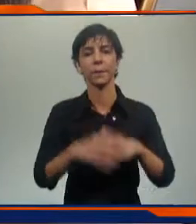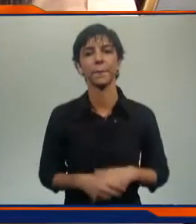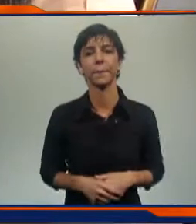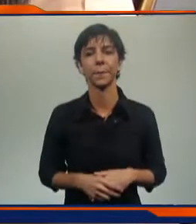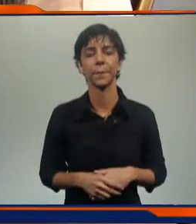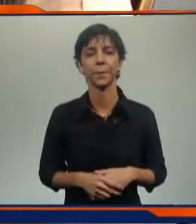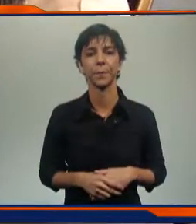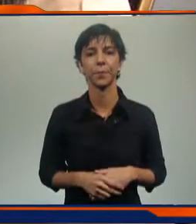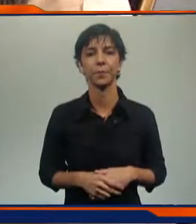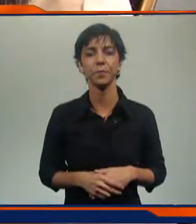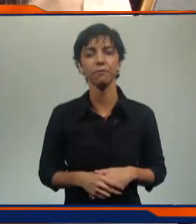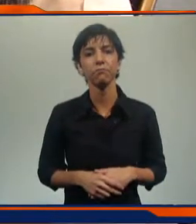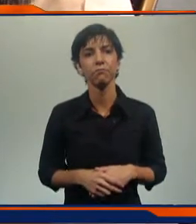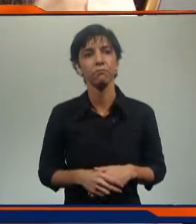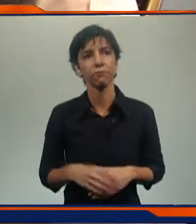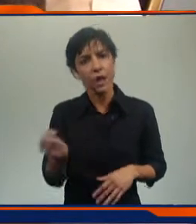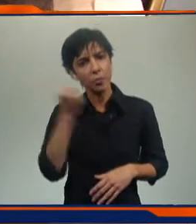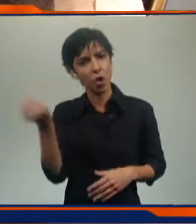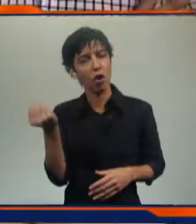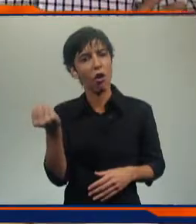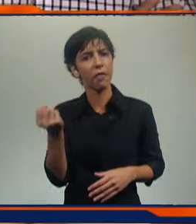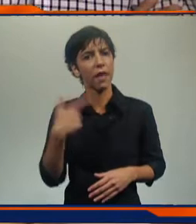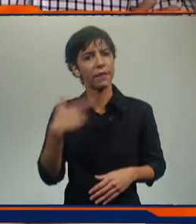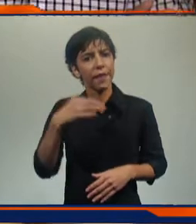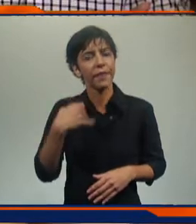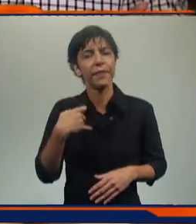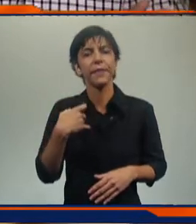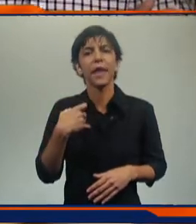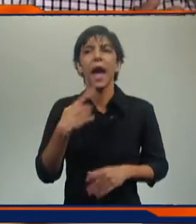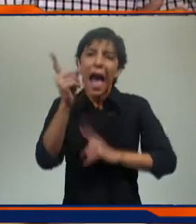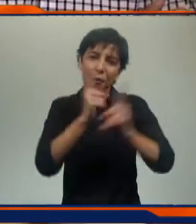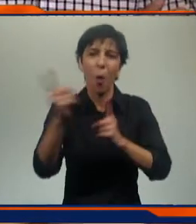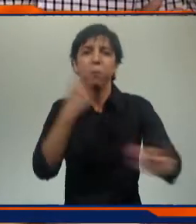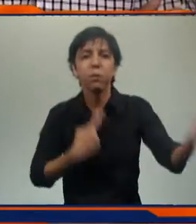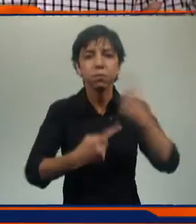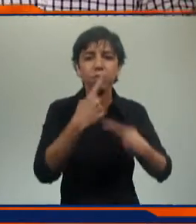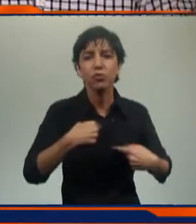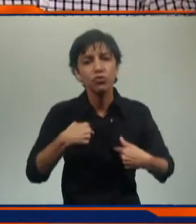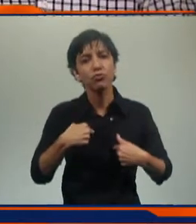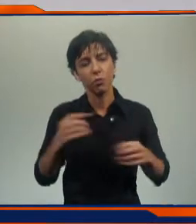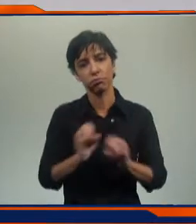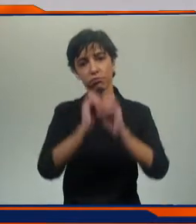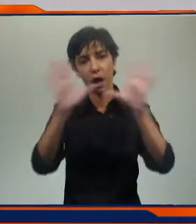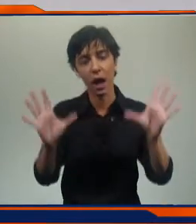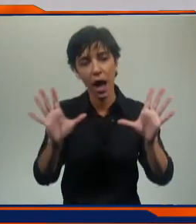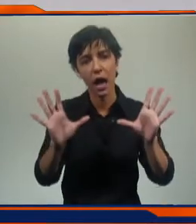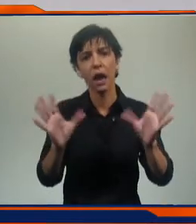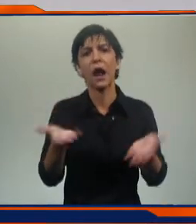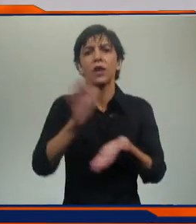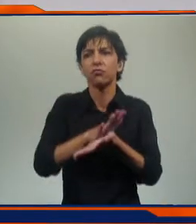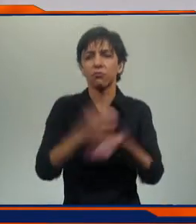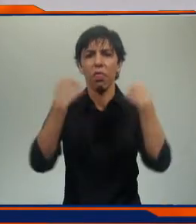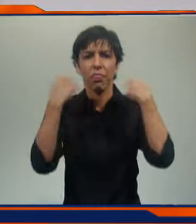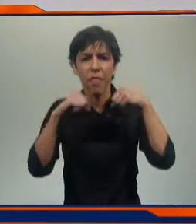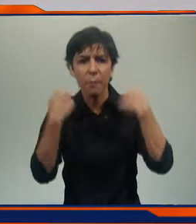bueno conclusión es muy buena primero aclarar muchas de las preguntas que ellos transmitían sobre el deporte de alto rendimiento sólo el